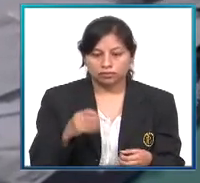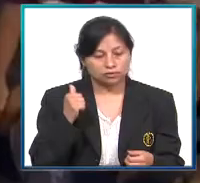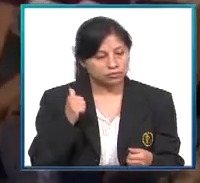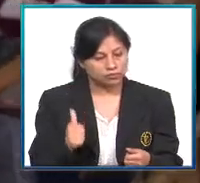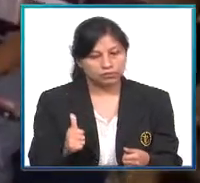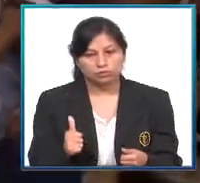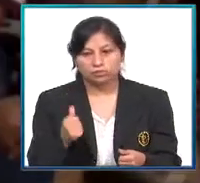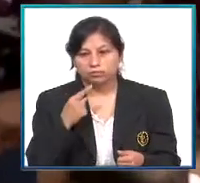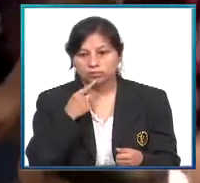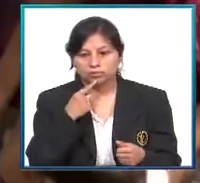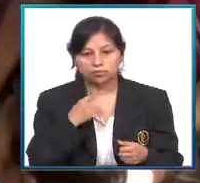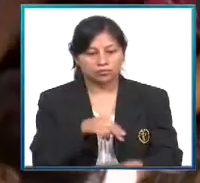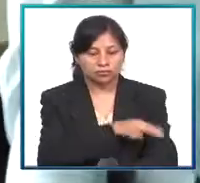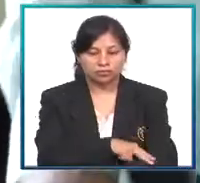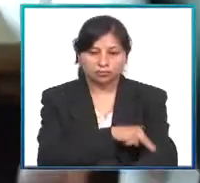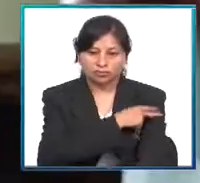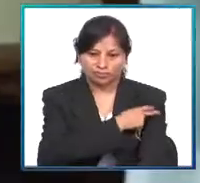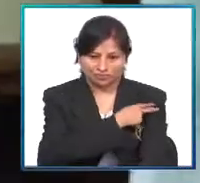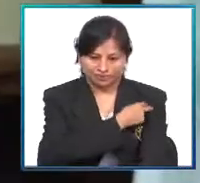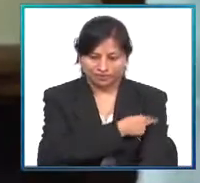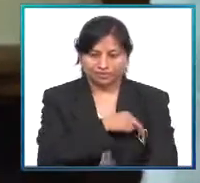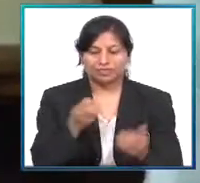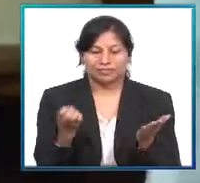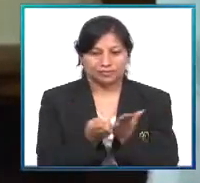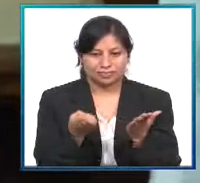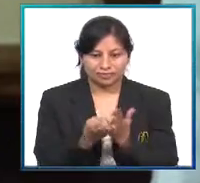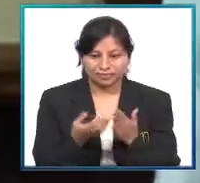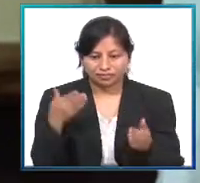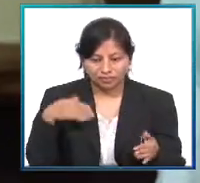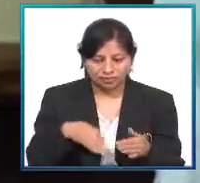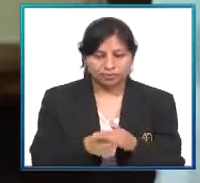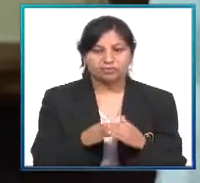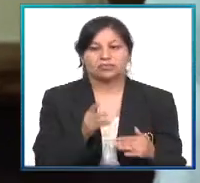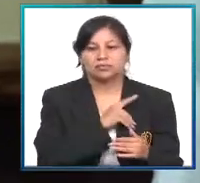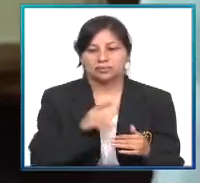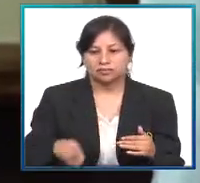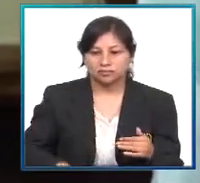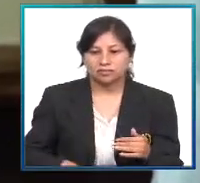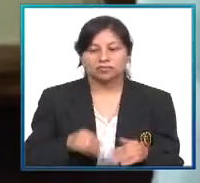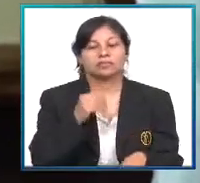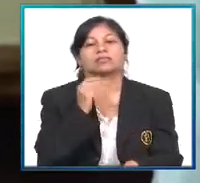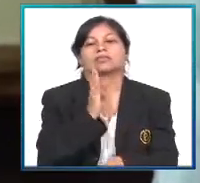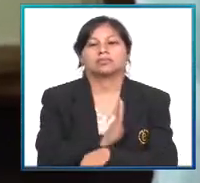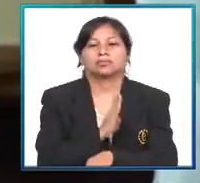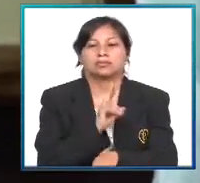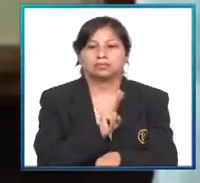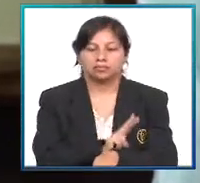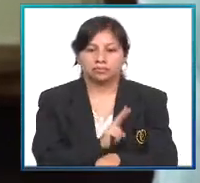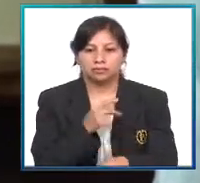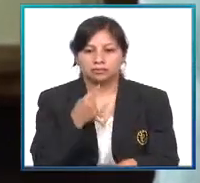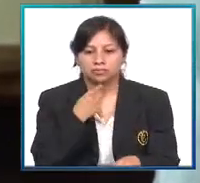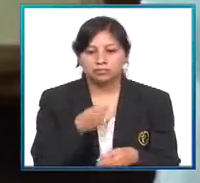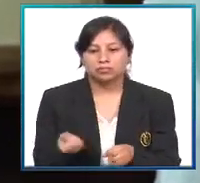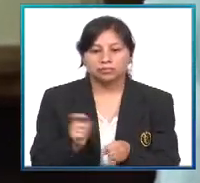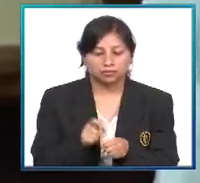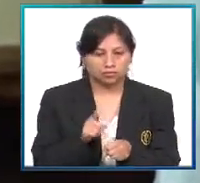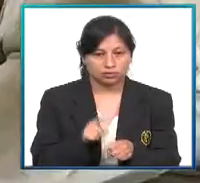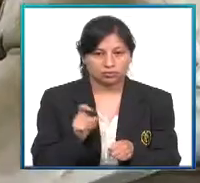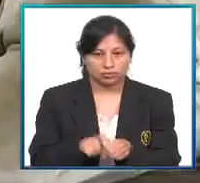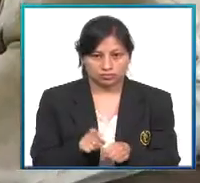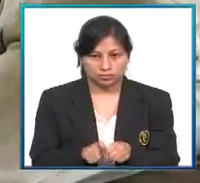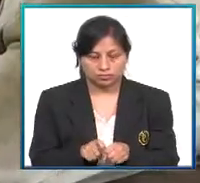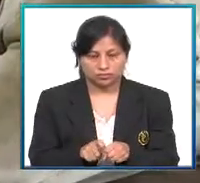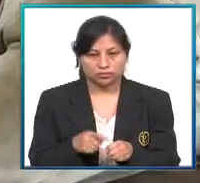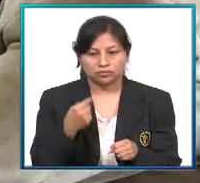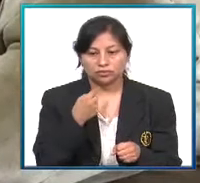básicas como centros de salud y escuelas. La mesa fue instalada por la diputada distrital de Baja Verapaz, Marlene Matías, con participación de funcionarios